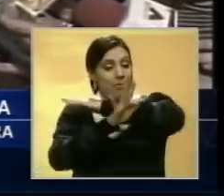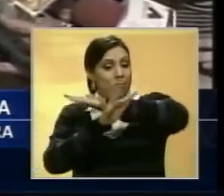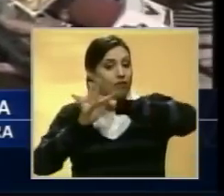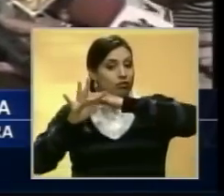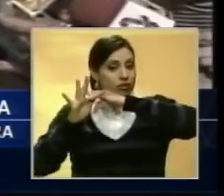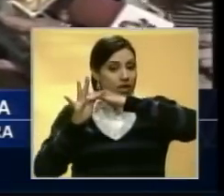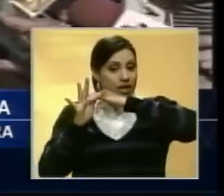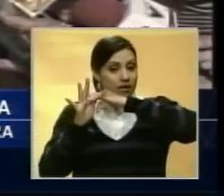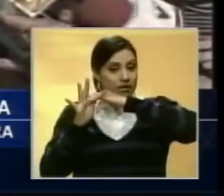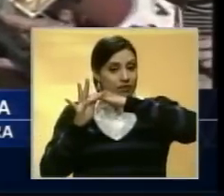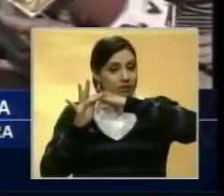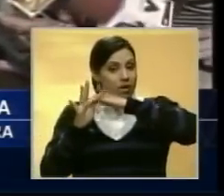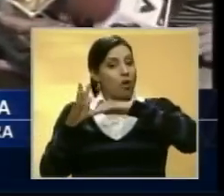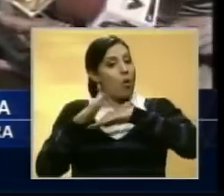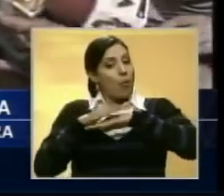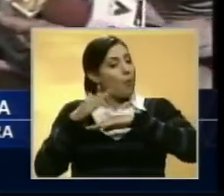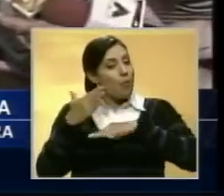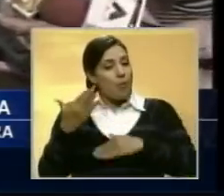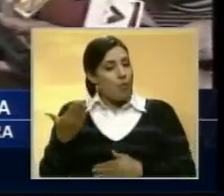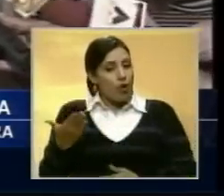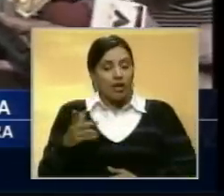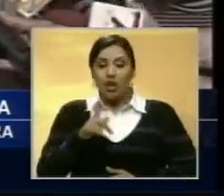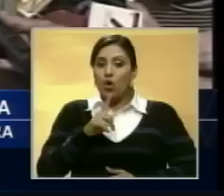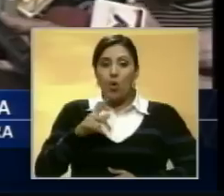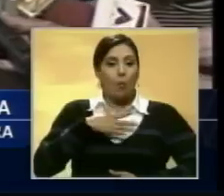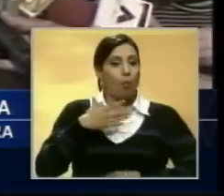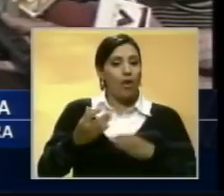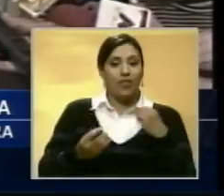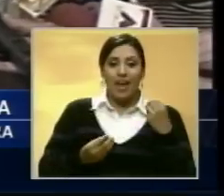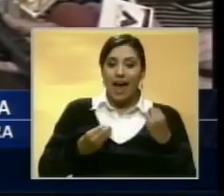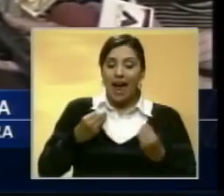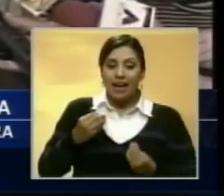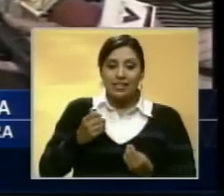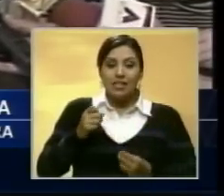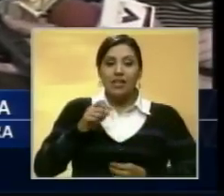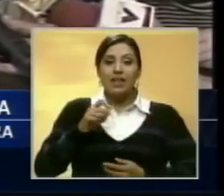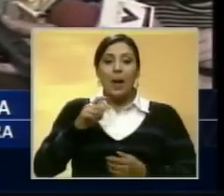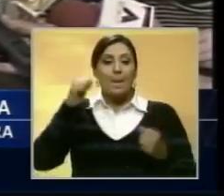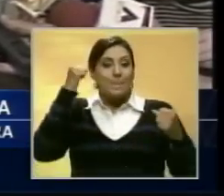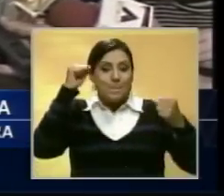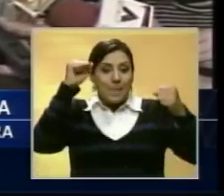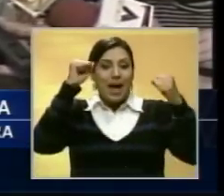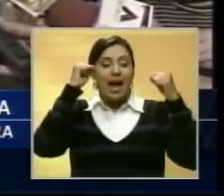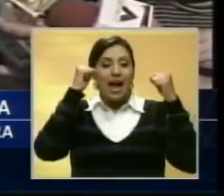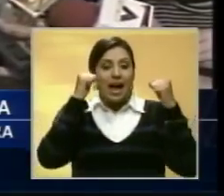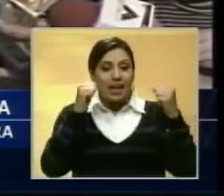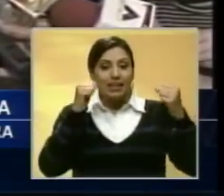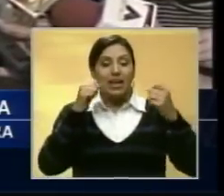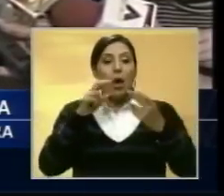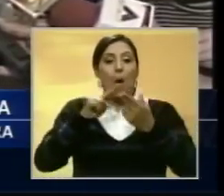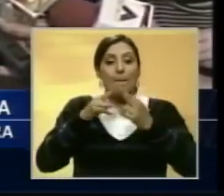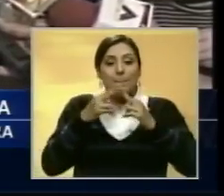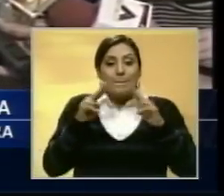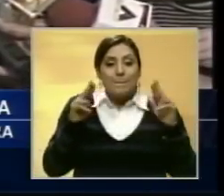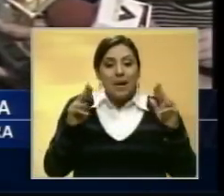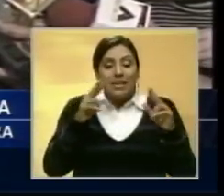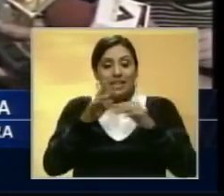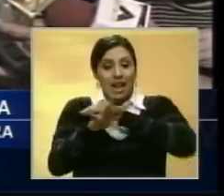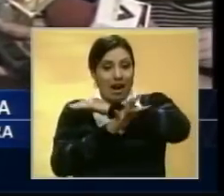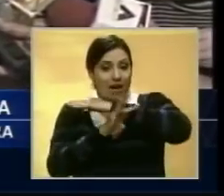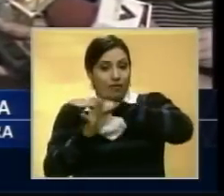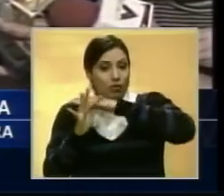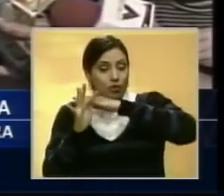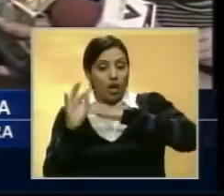frontera, porque no podemos hacer un ejercicio de paz en la